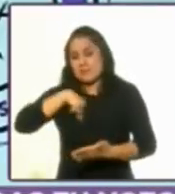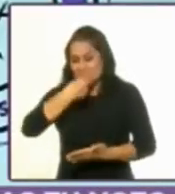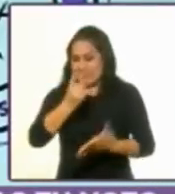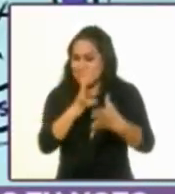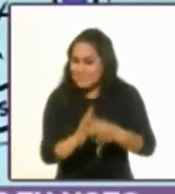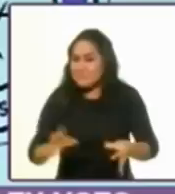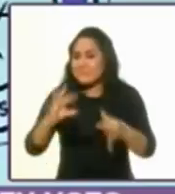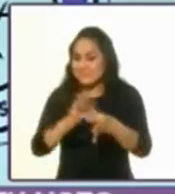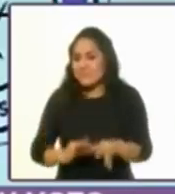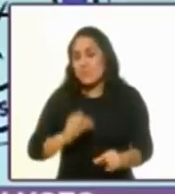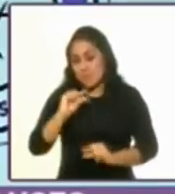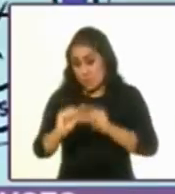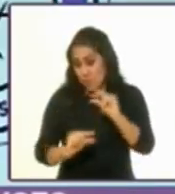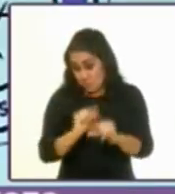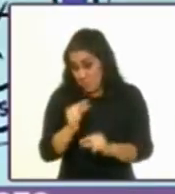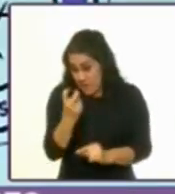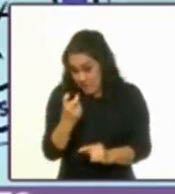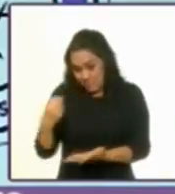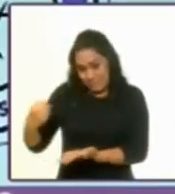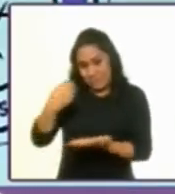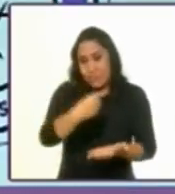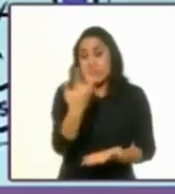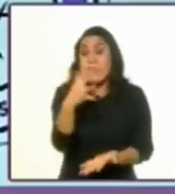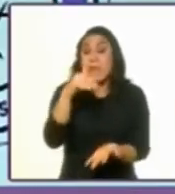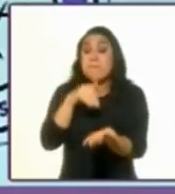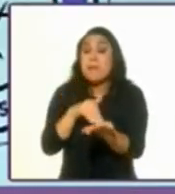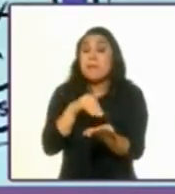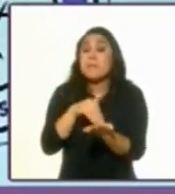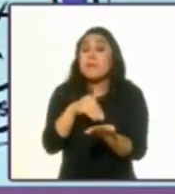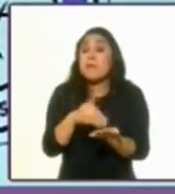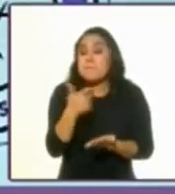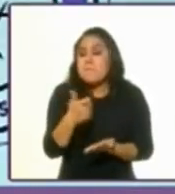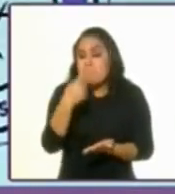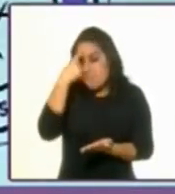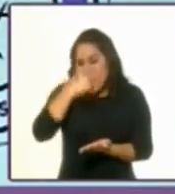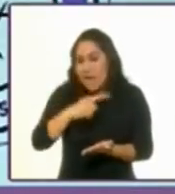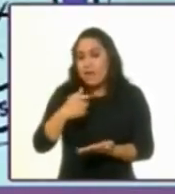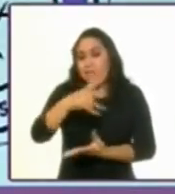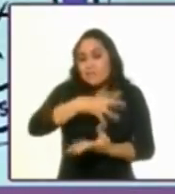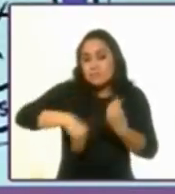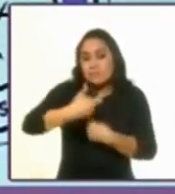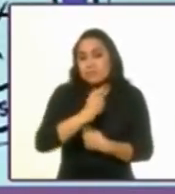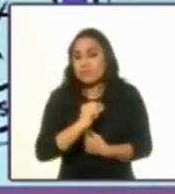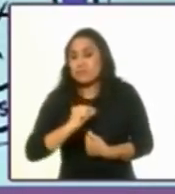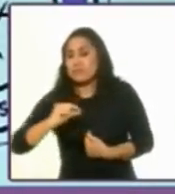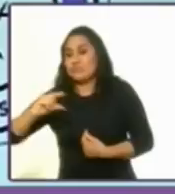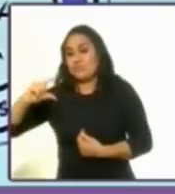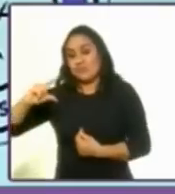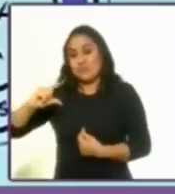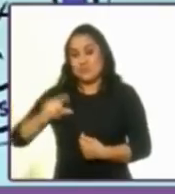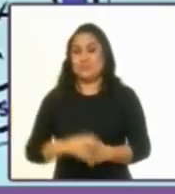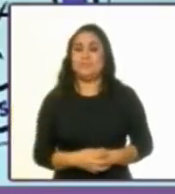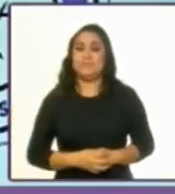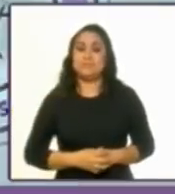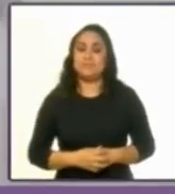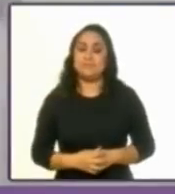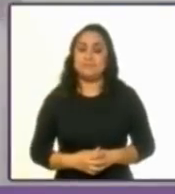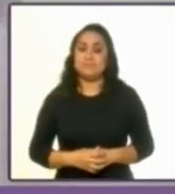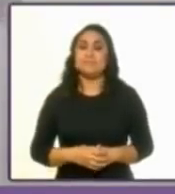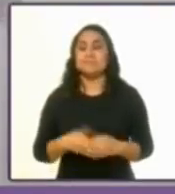poco a poco ahí están nuestros 10 mil millones de pesos para crecimiento económico y detonar nuestra economía